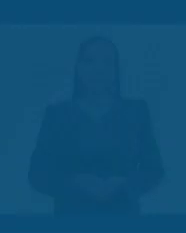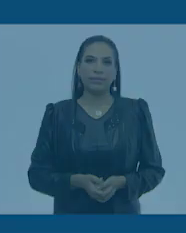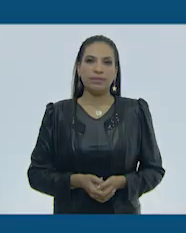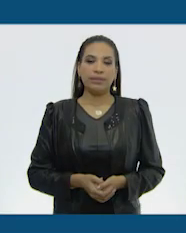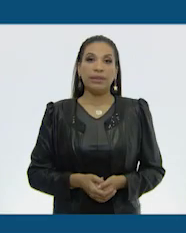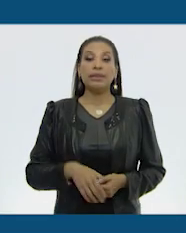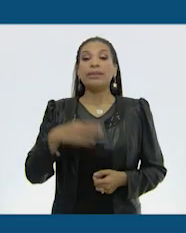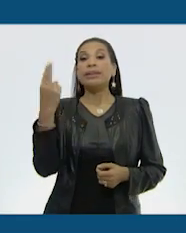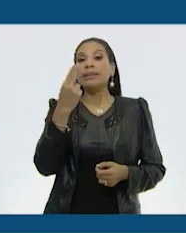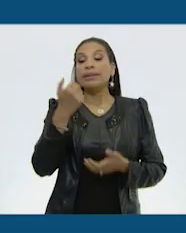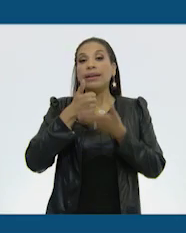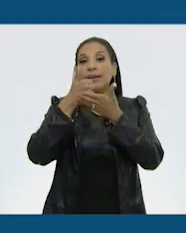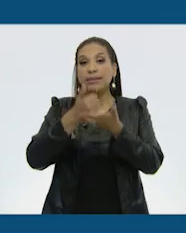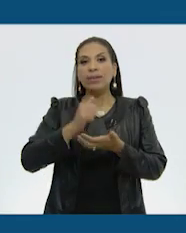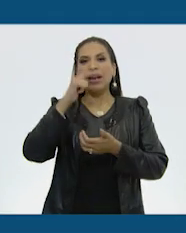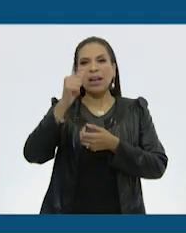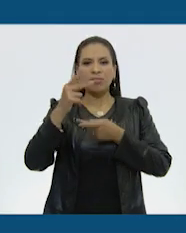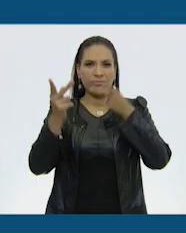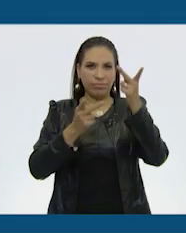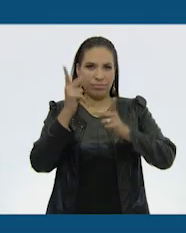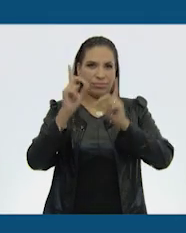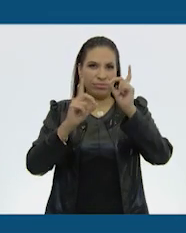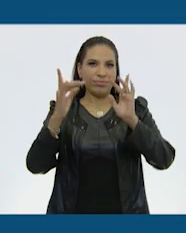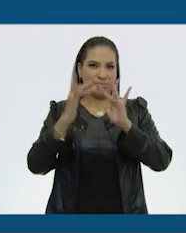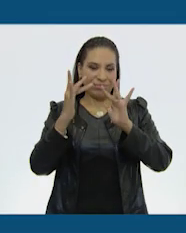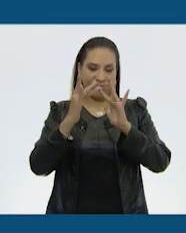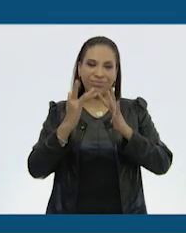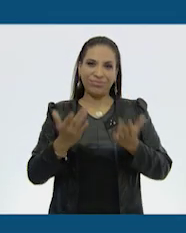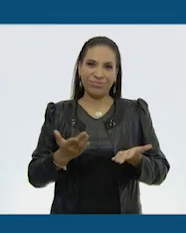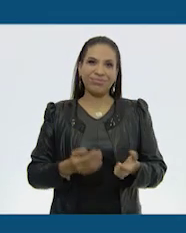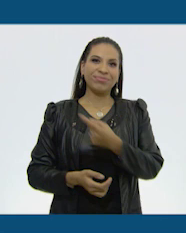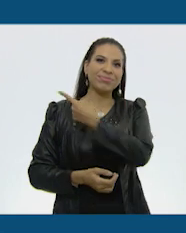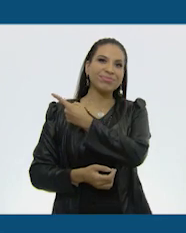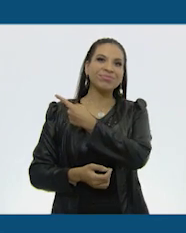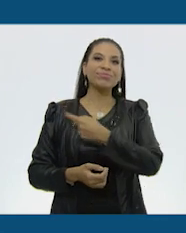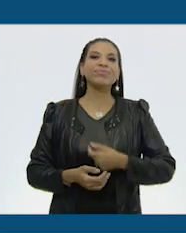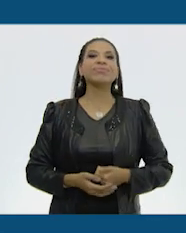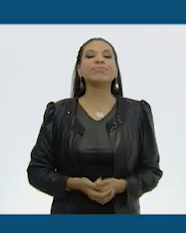Si necesitas ayuda para resolver tus dudas, contáctanos.